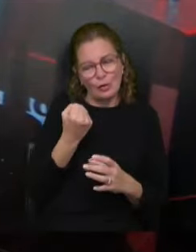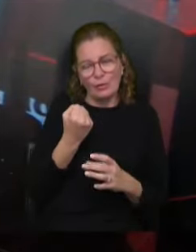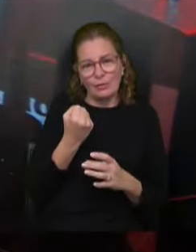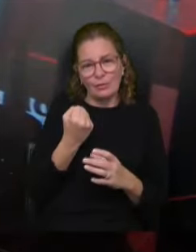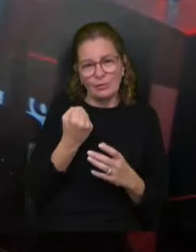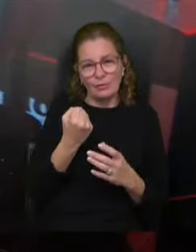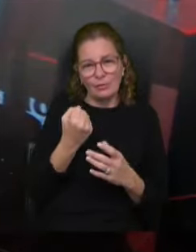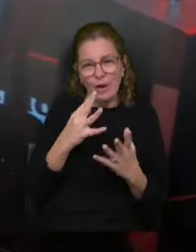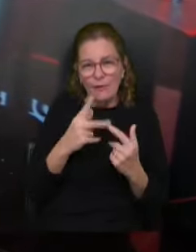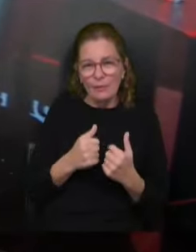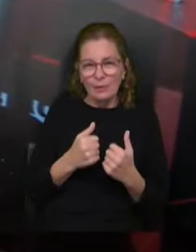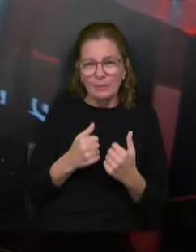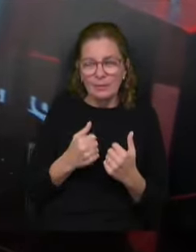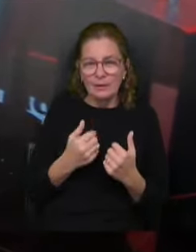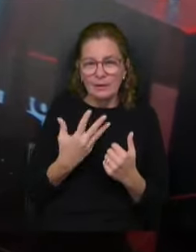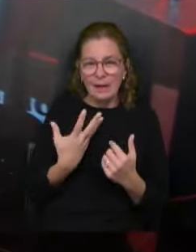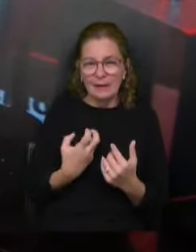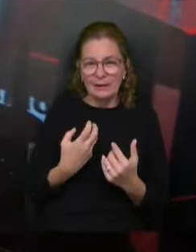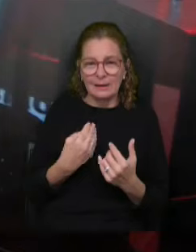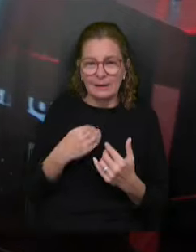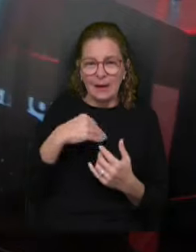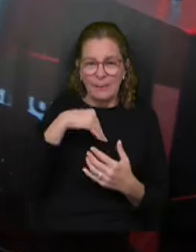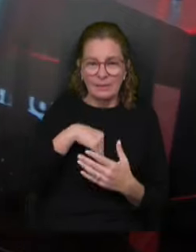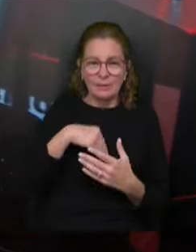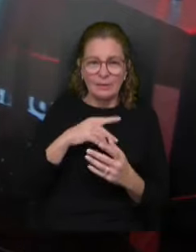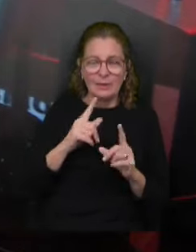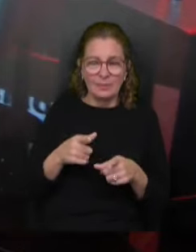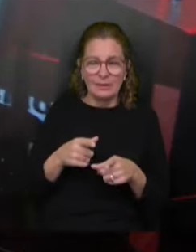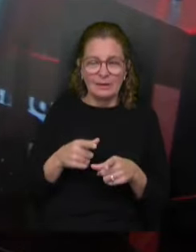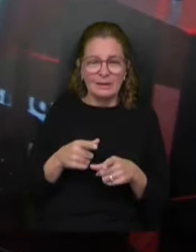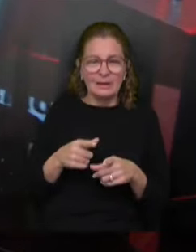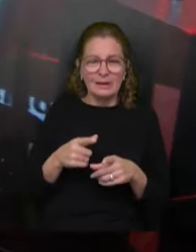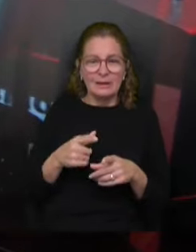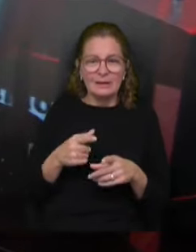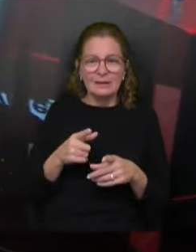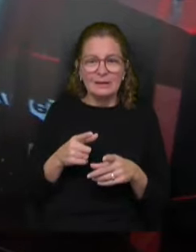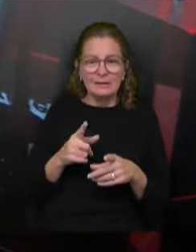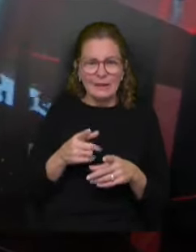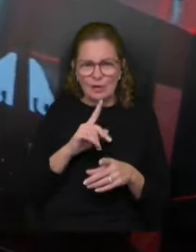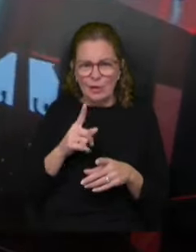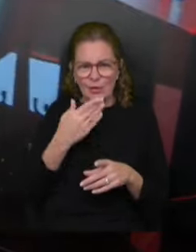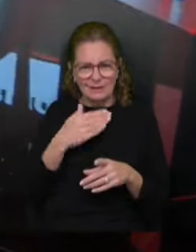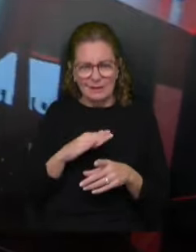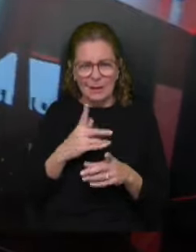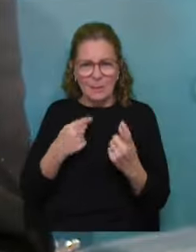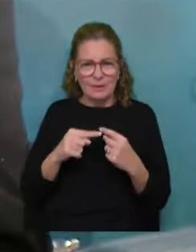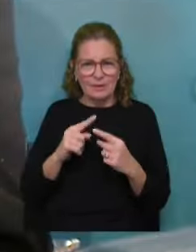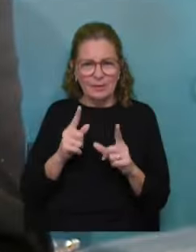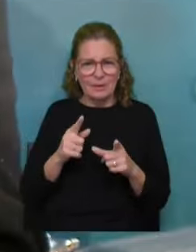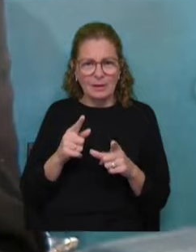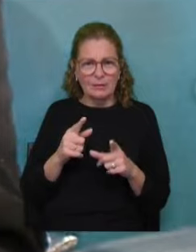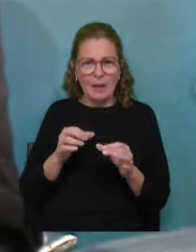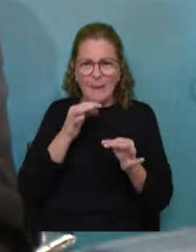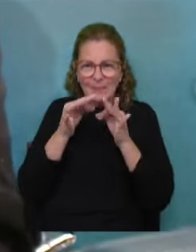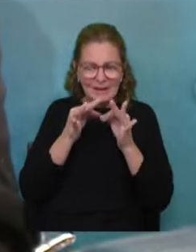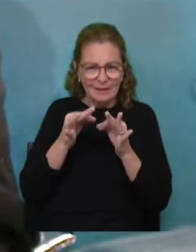encontró una manera de querer, porque tienen que querer al personaje también, sí, de quererlo sin entenderlo, pero y sin